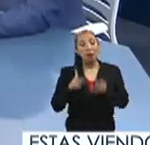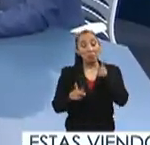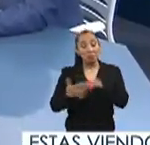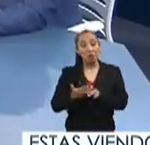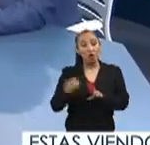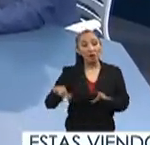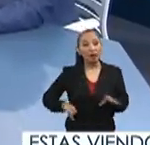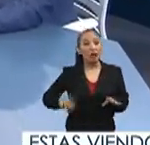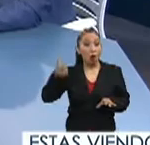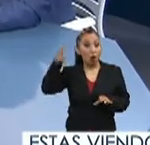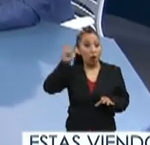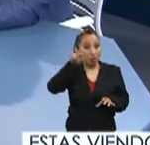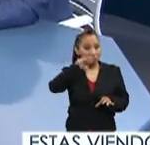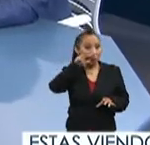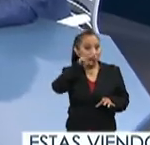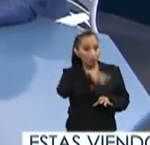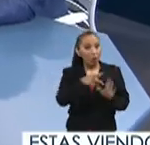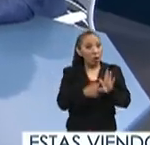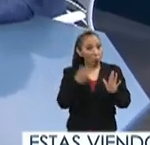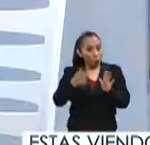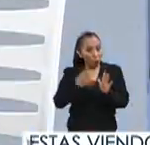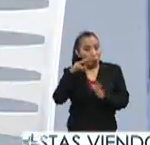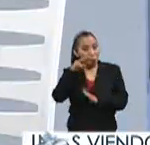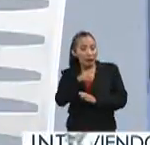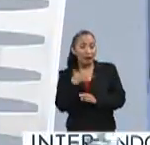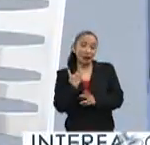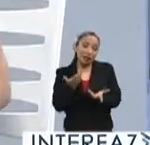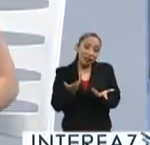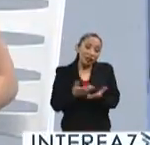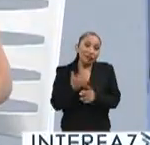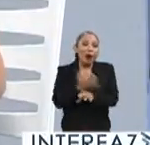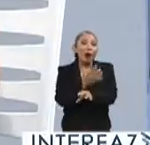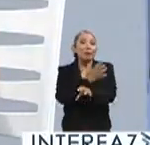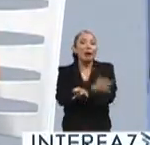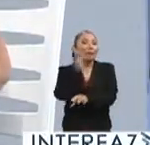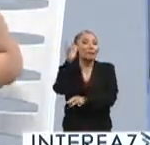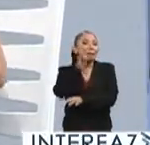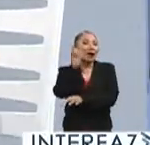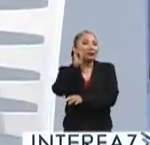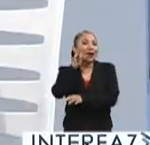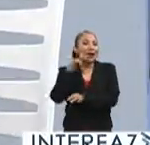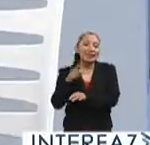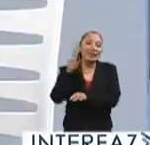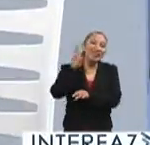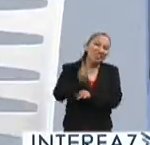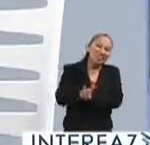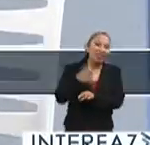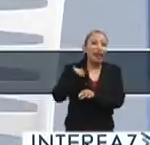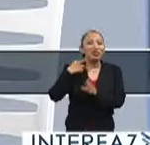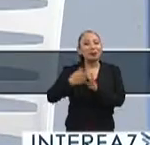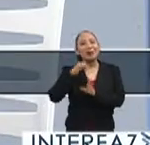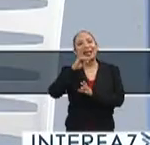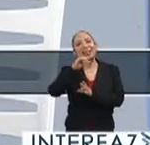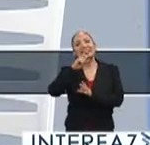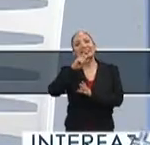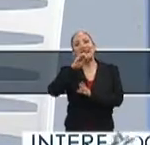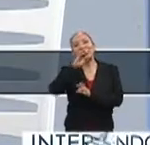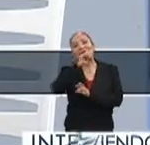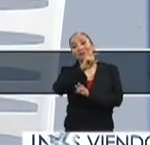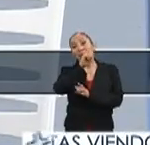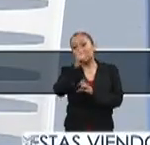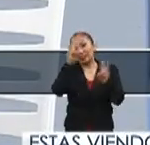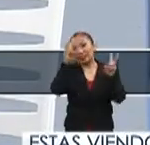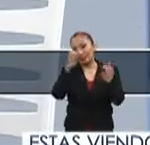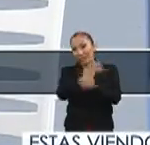plática interesantísima. Ojalá tengan oportunidad de repetirla y pues que también nos acompañen mañana y pasado en otras emisiones de Interfaz para hablar